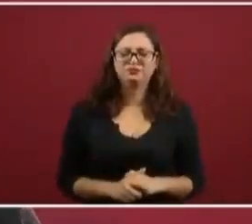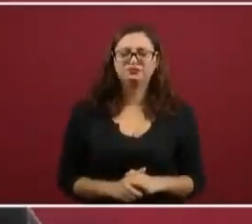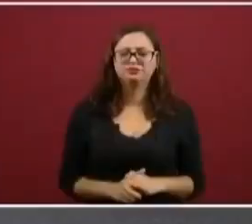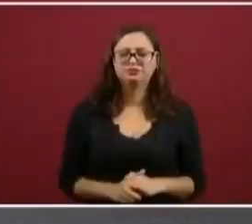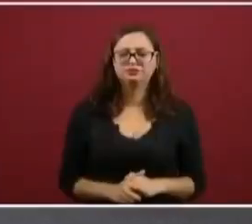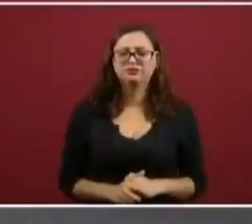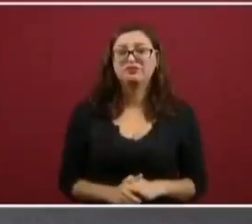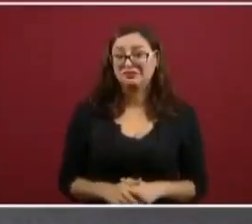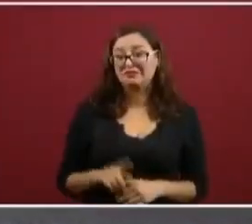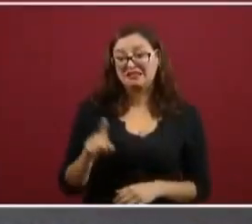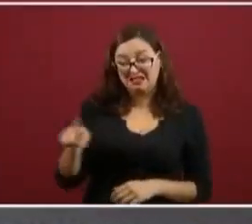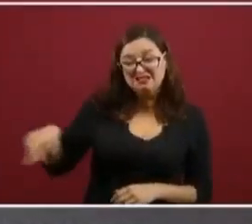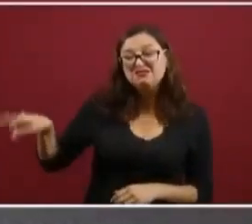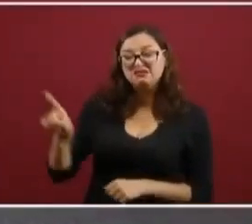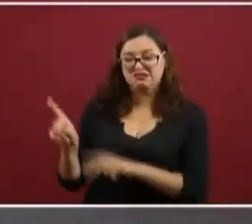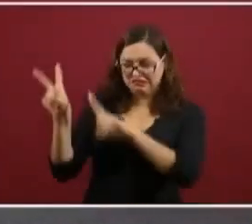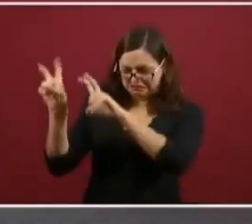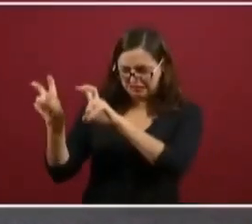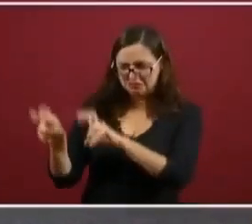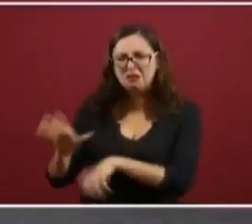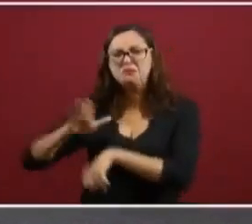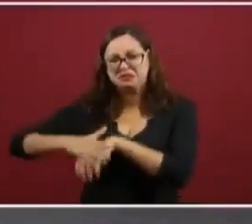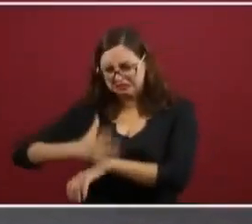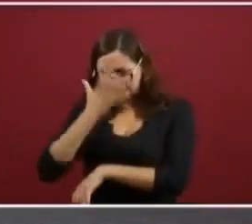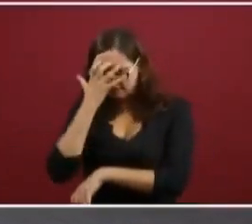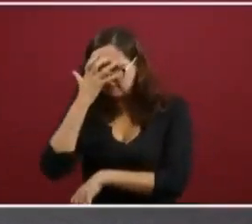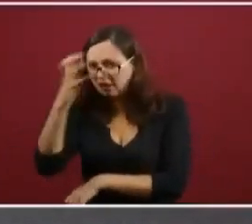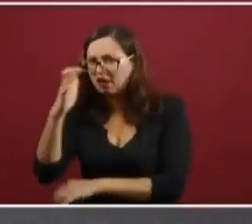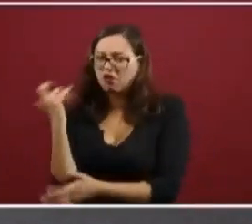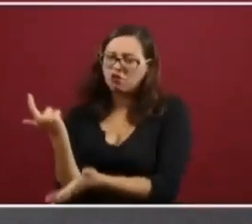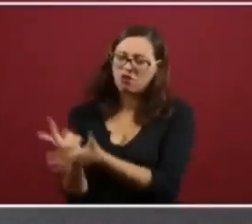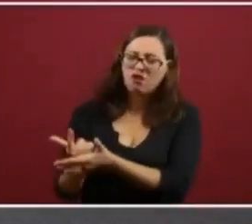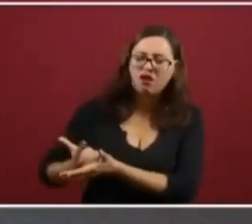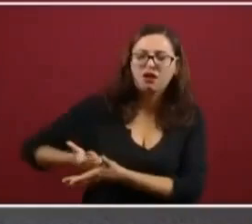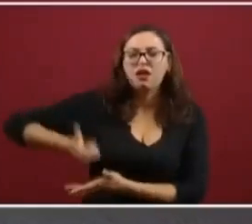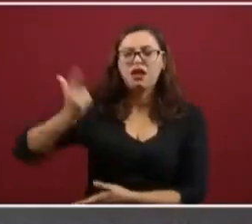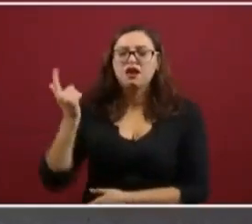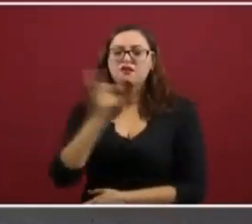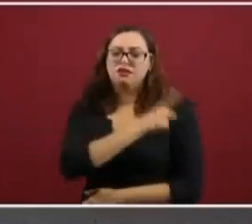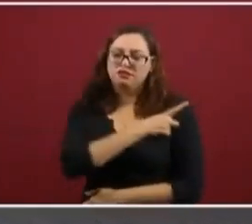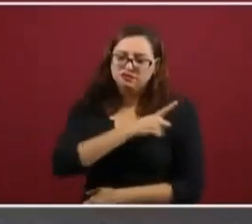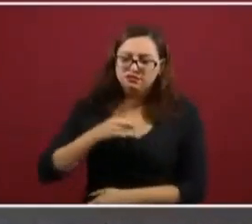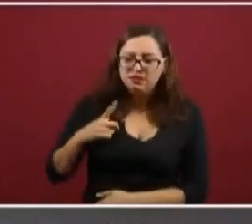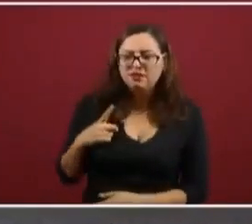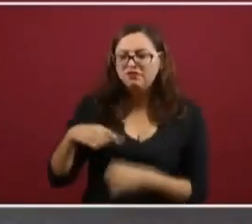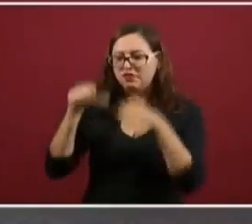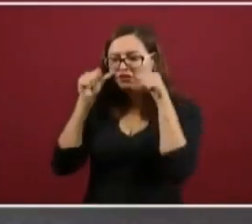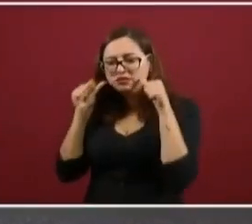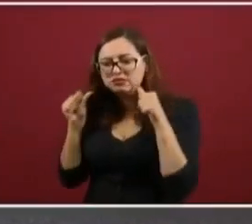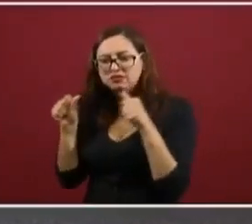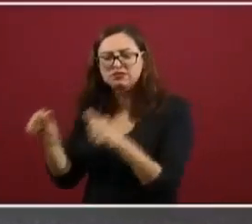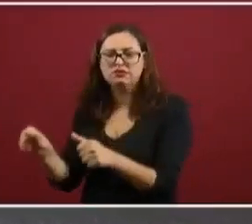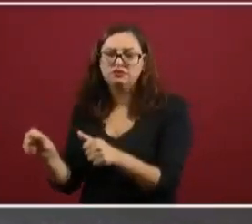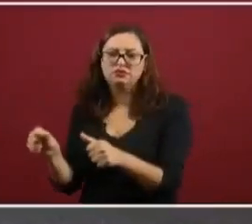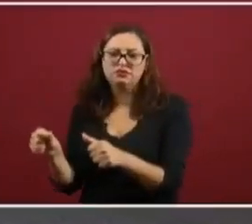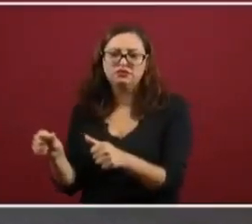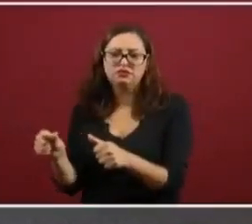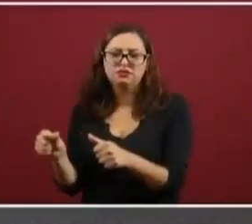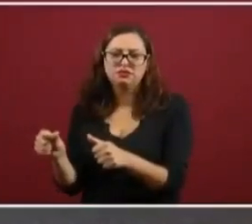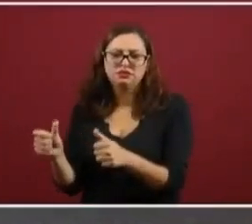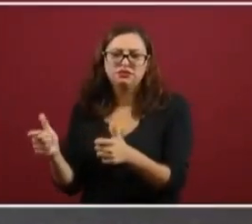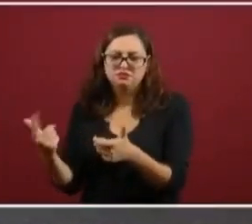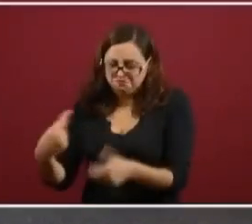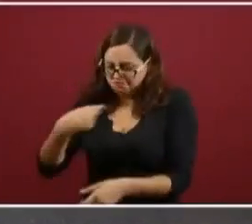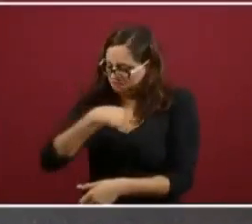no lo otro es lo que sí eh